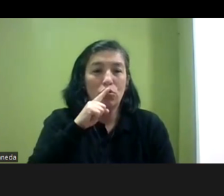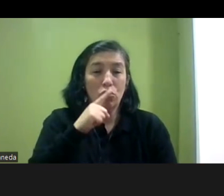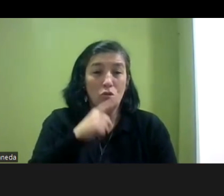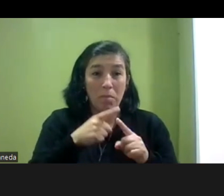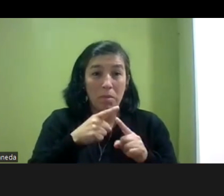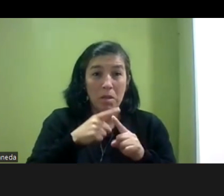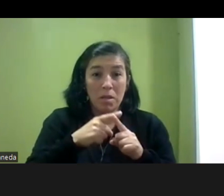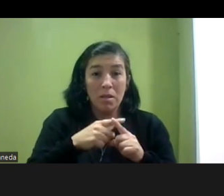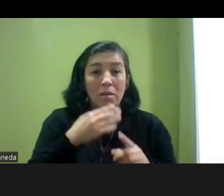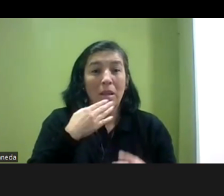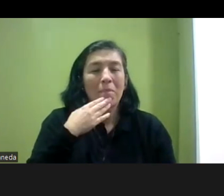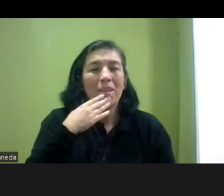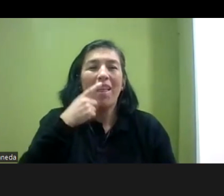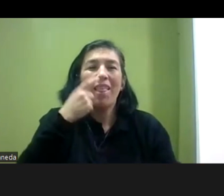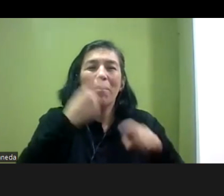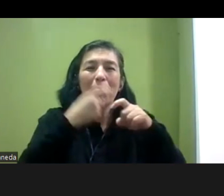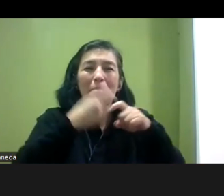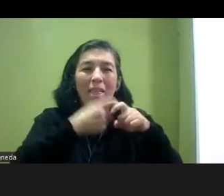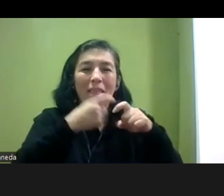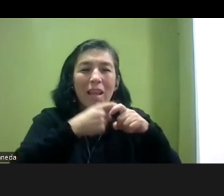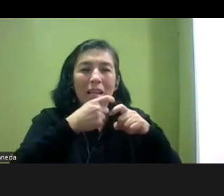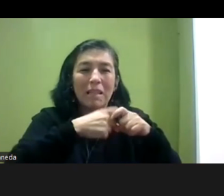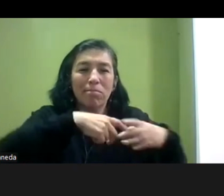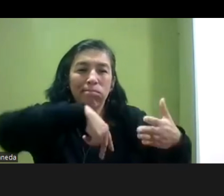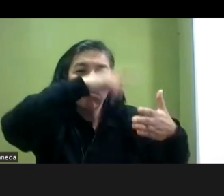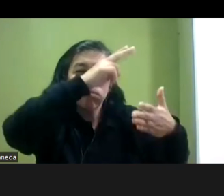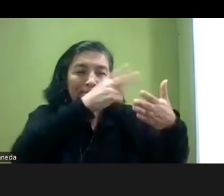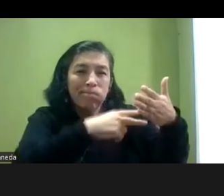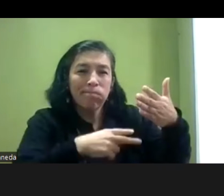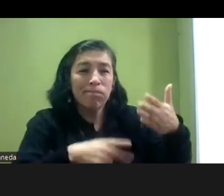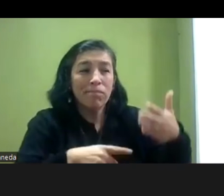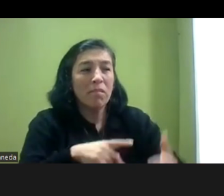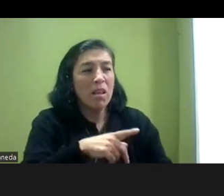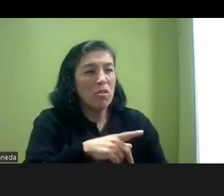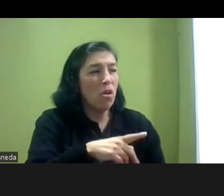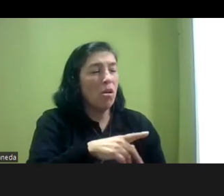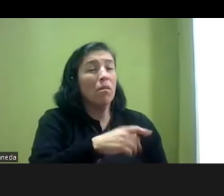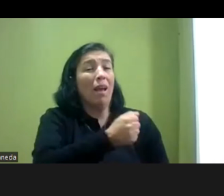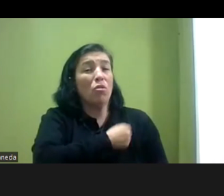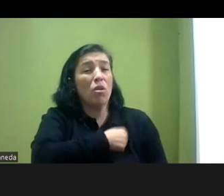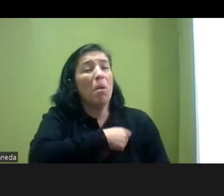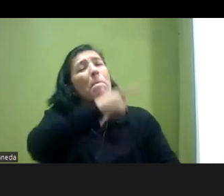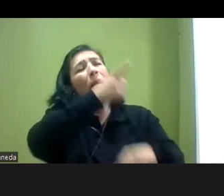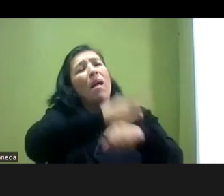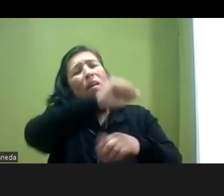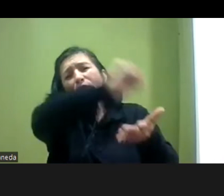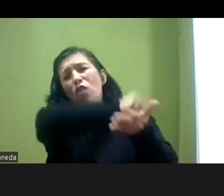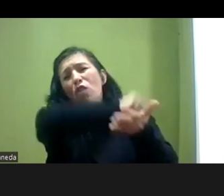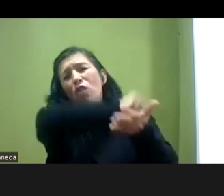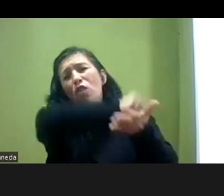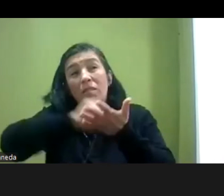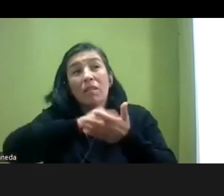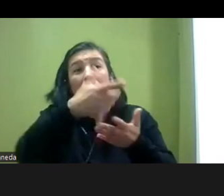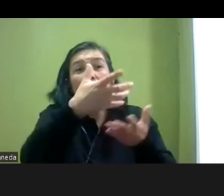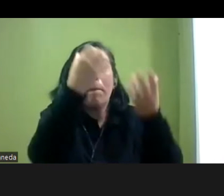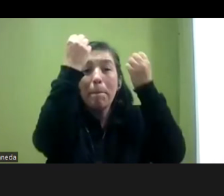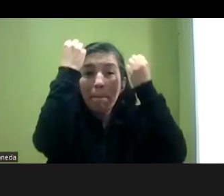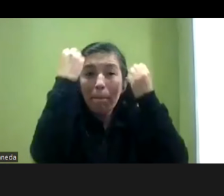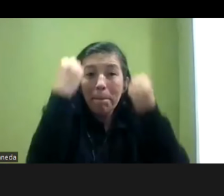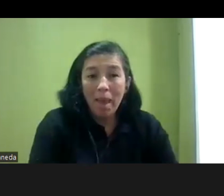arte rupestre. El arte rupestre sufre eh, atentados, por así decirlo,